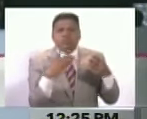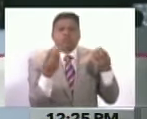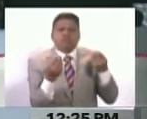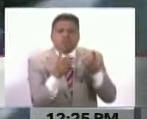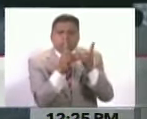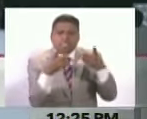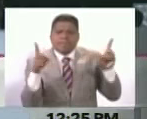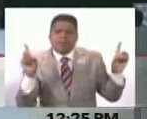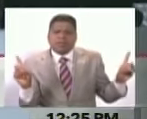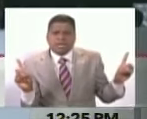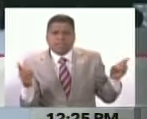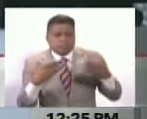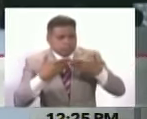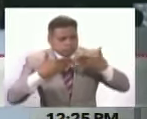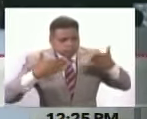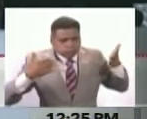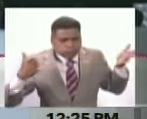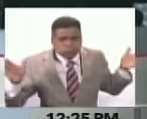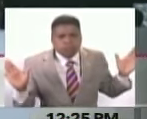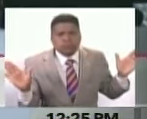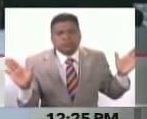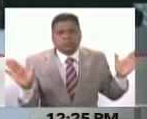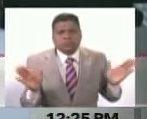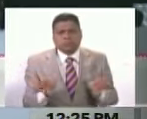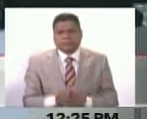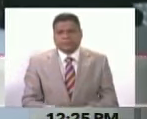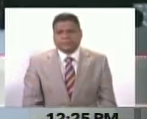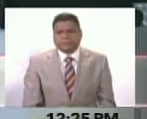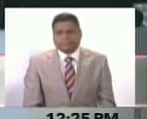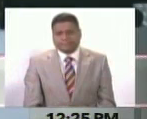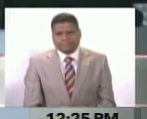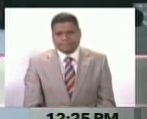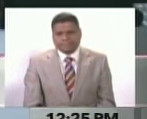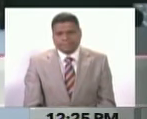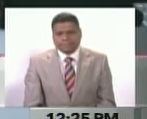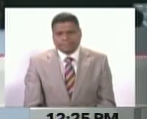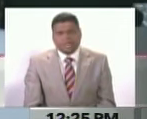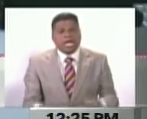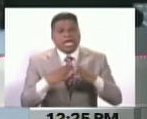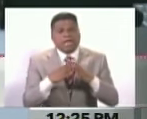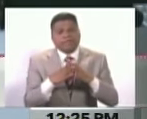puertas afuera, de forma sistémica, en el concierto internacional.